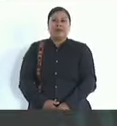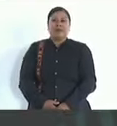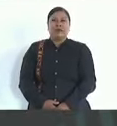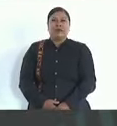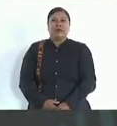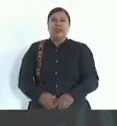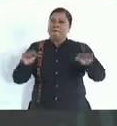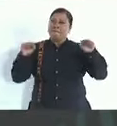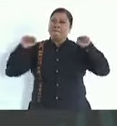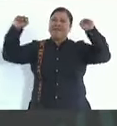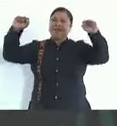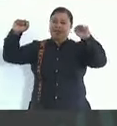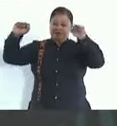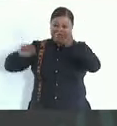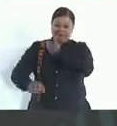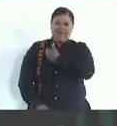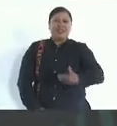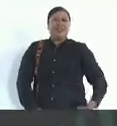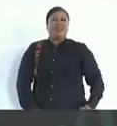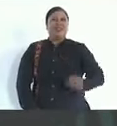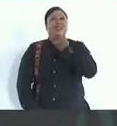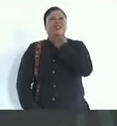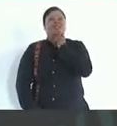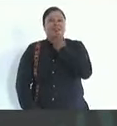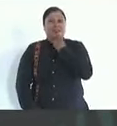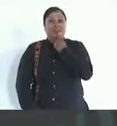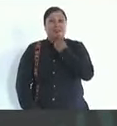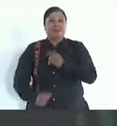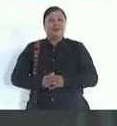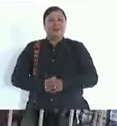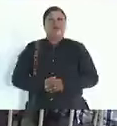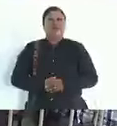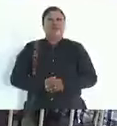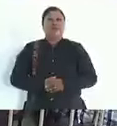¡Viva el presidente Andrés Manuel López Obrador!